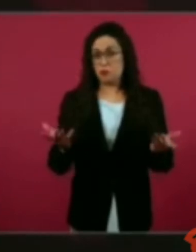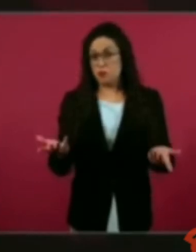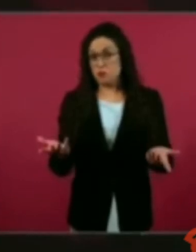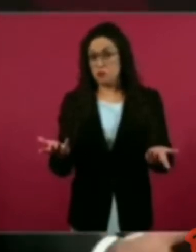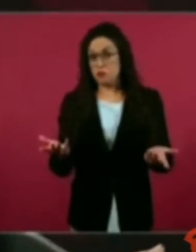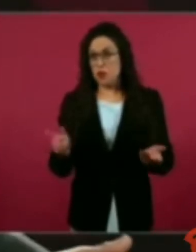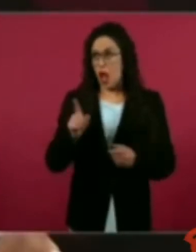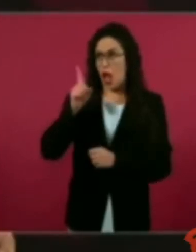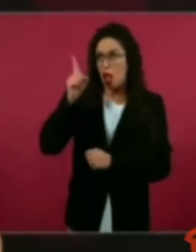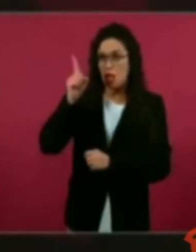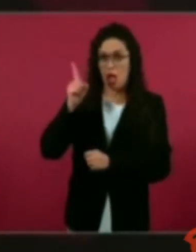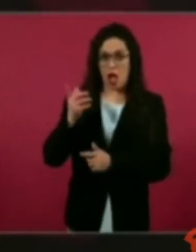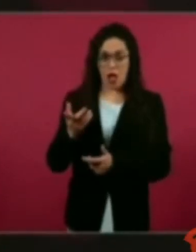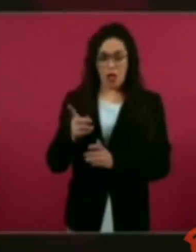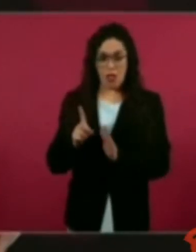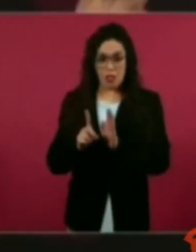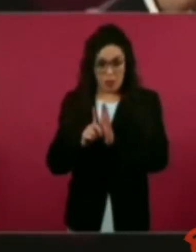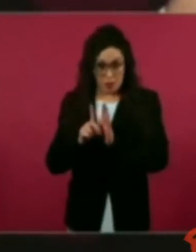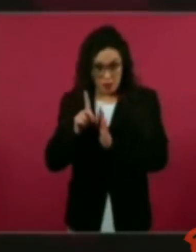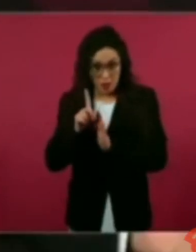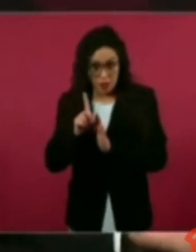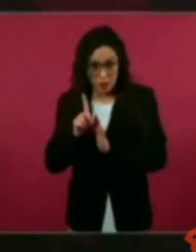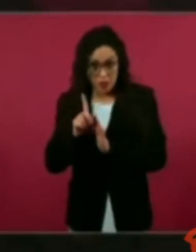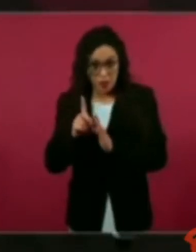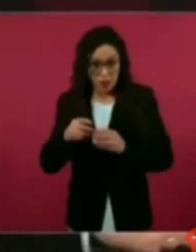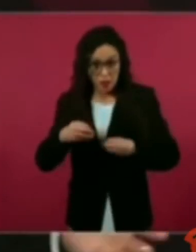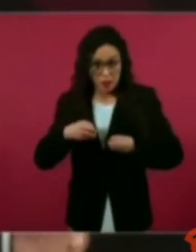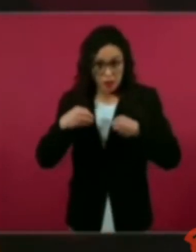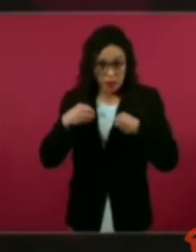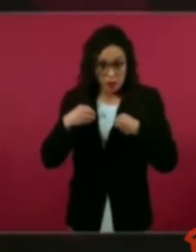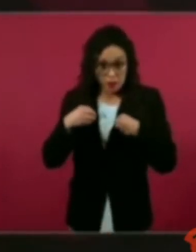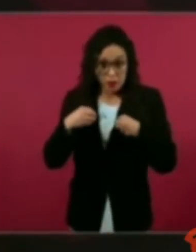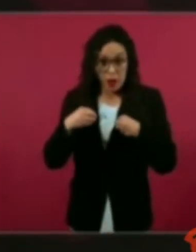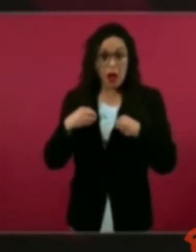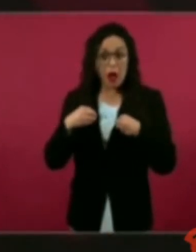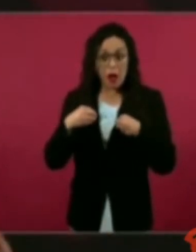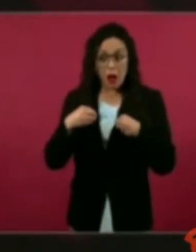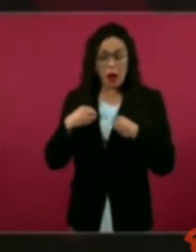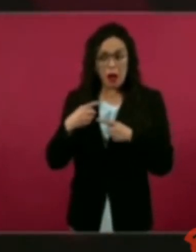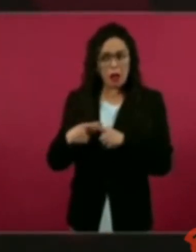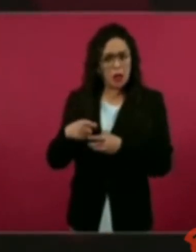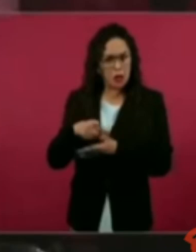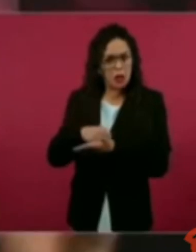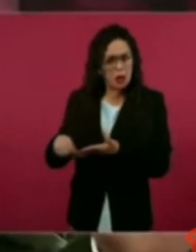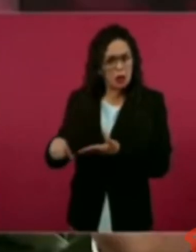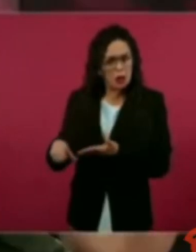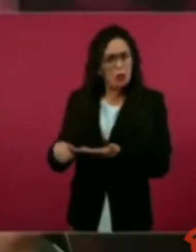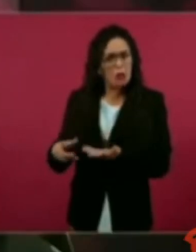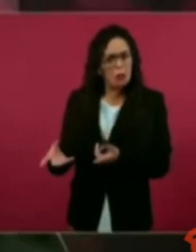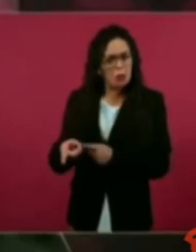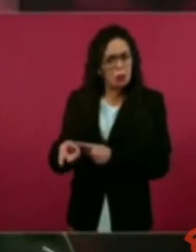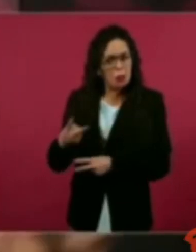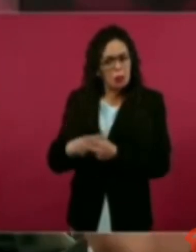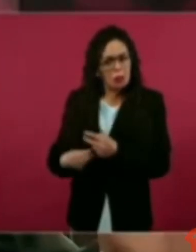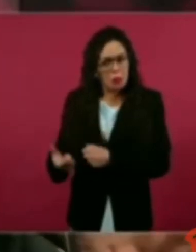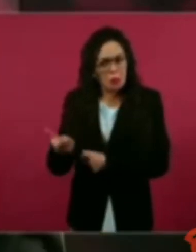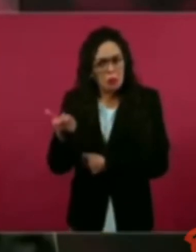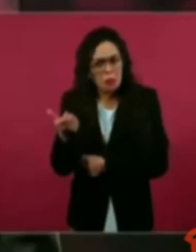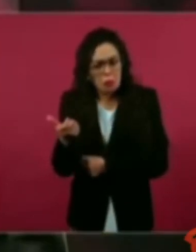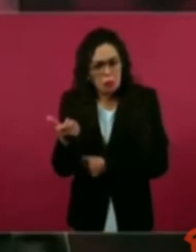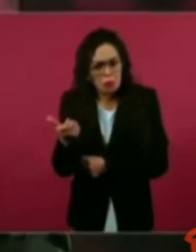allá. Ahora sí que, ¿quién pompó? Pero nada de preguntas sobre